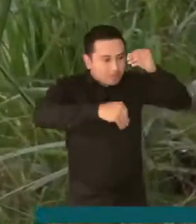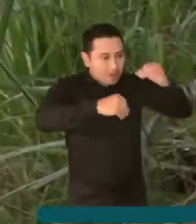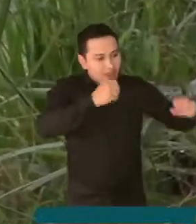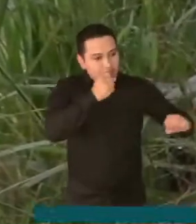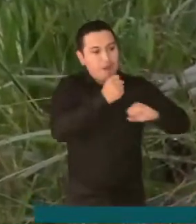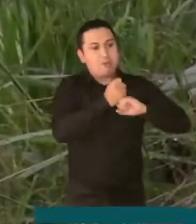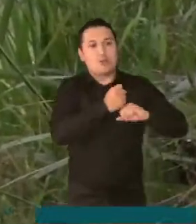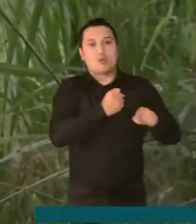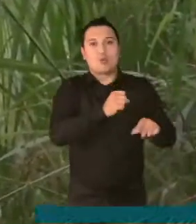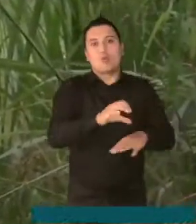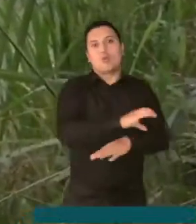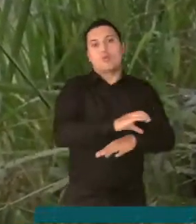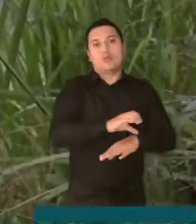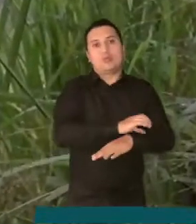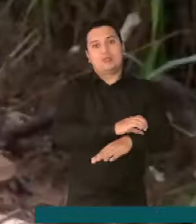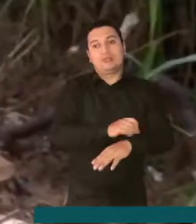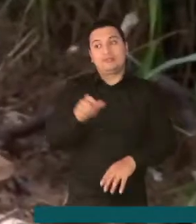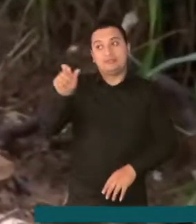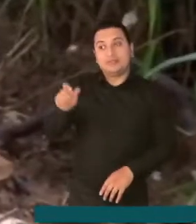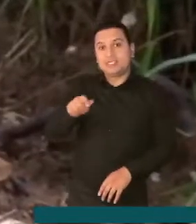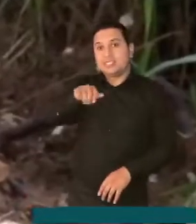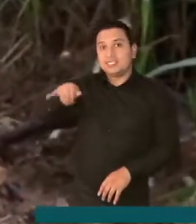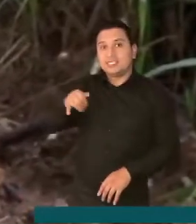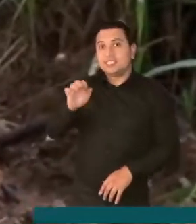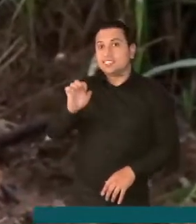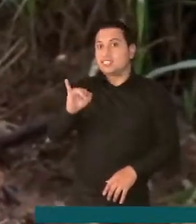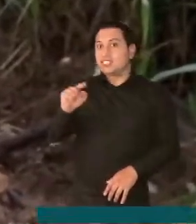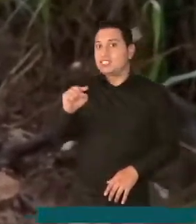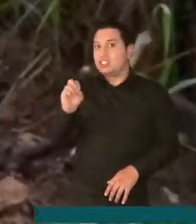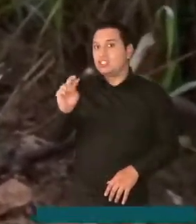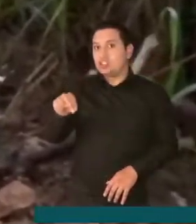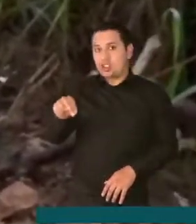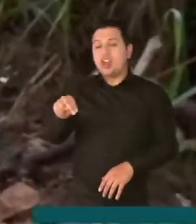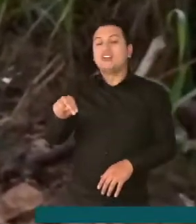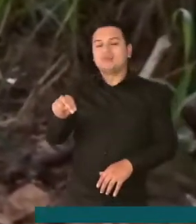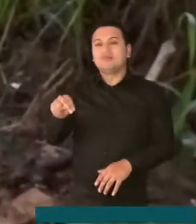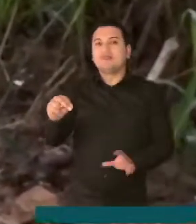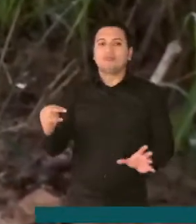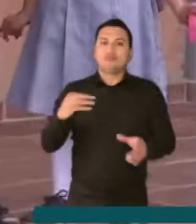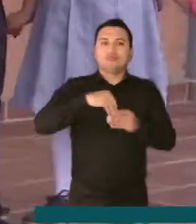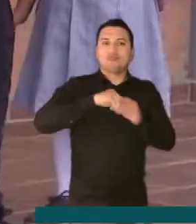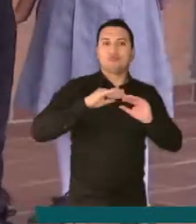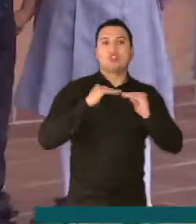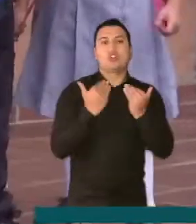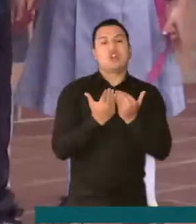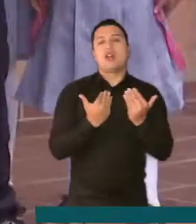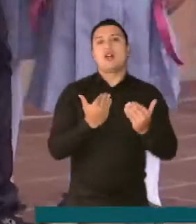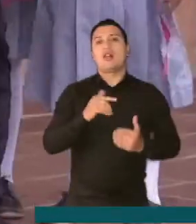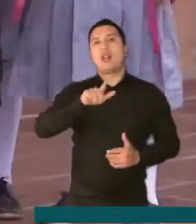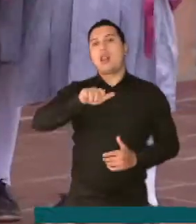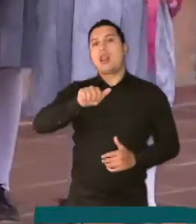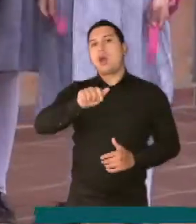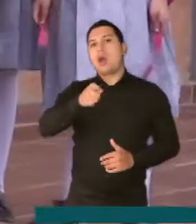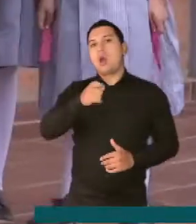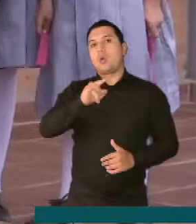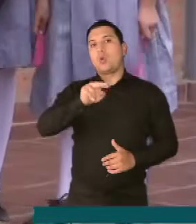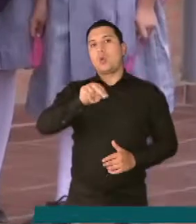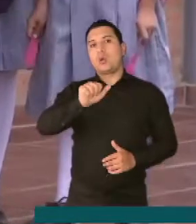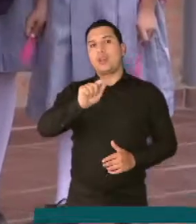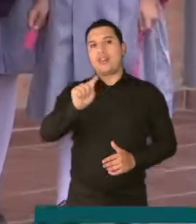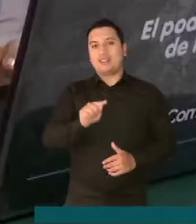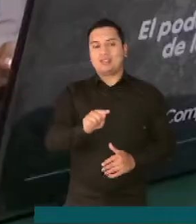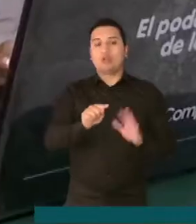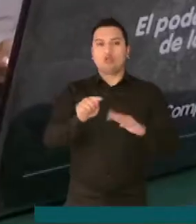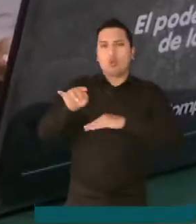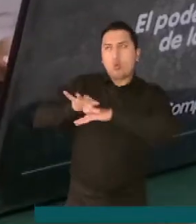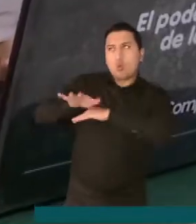El regreso a clases presenciales para Jason, estudiante de la Escuela Rural Lagunas en la Mesa Cundinamarca, ha sido diferente,